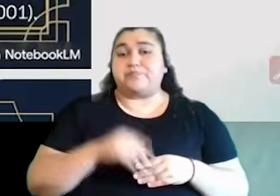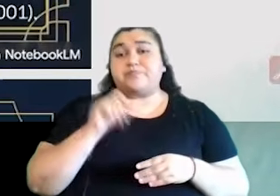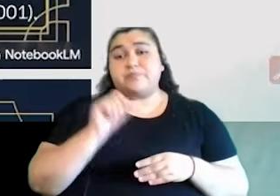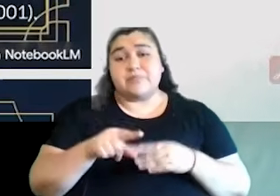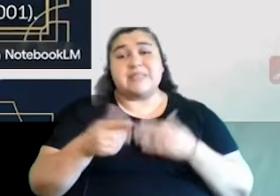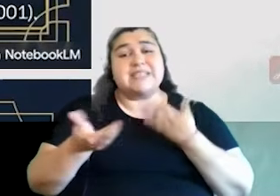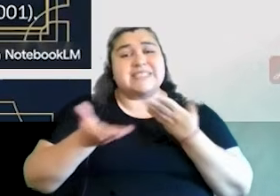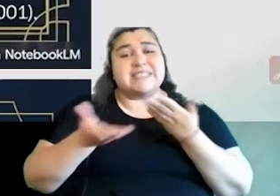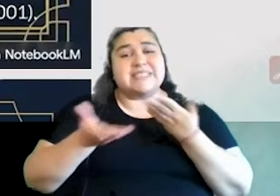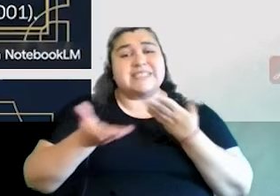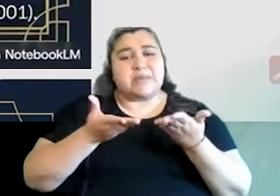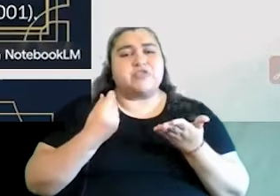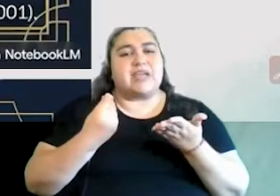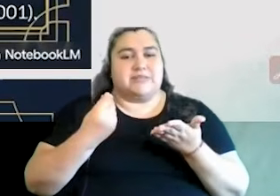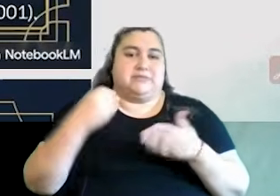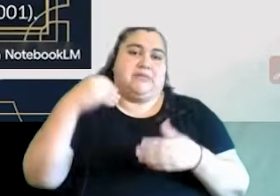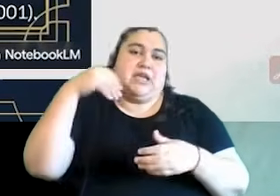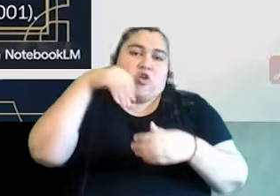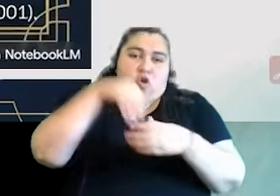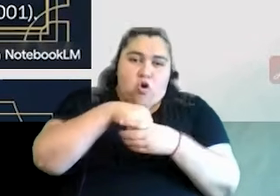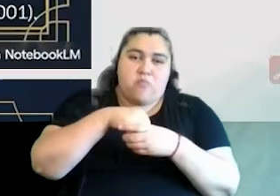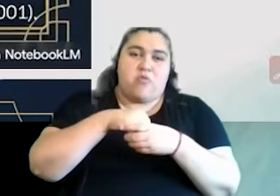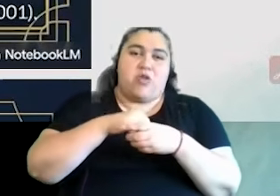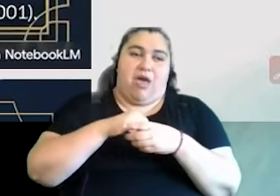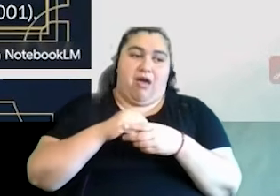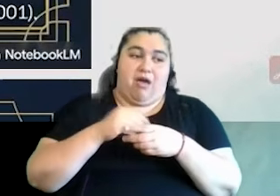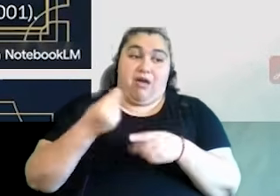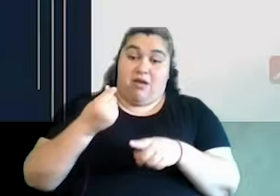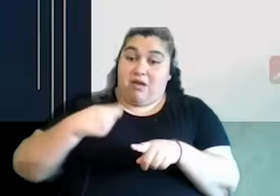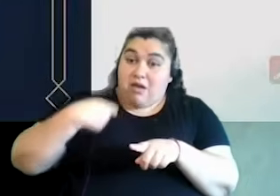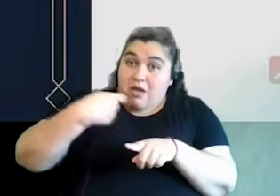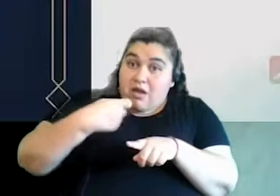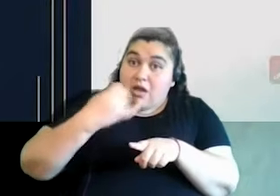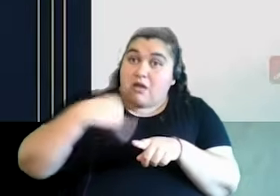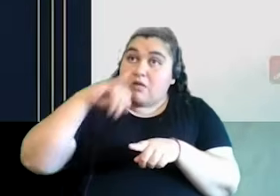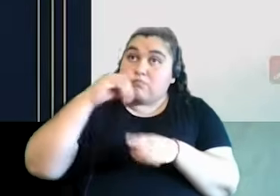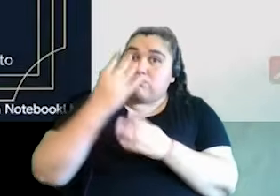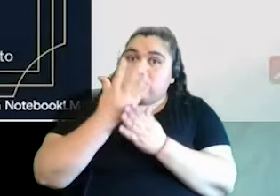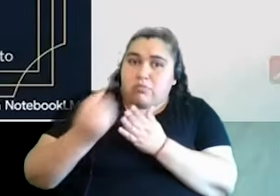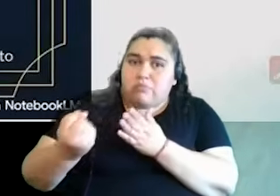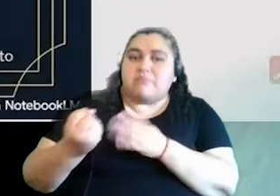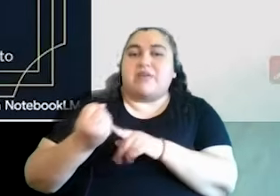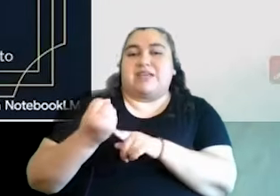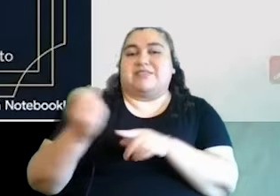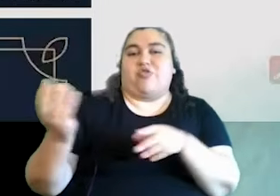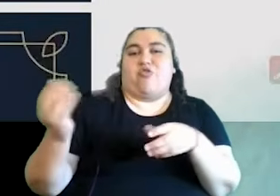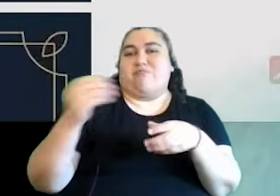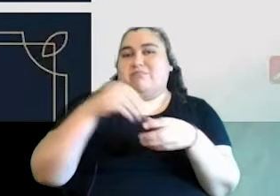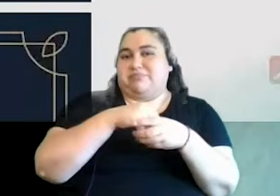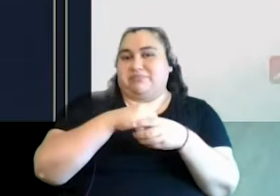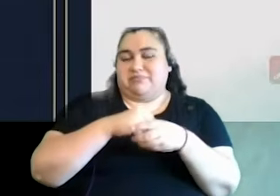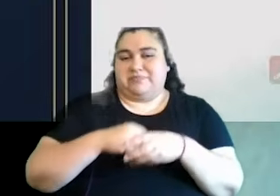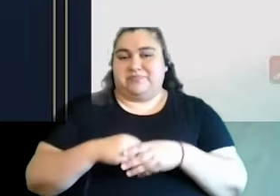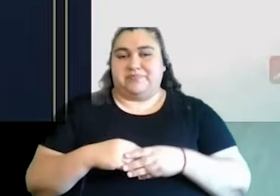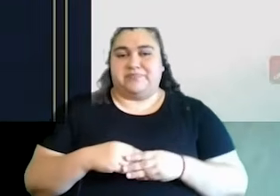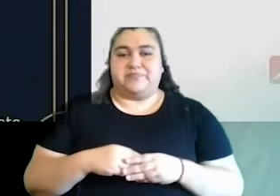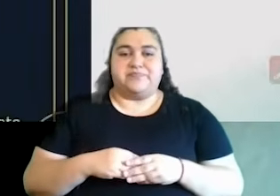incorporación de esos fondos dentro de lo que es el sistema financiero. Em,